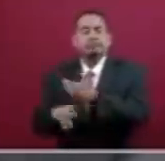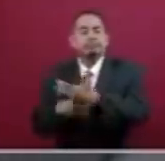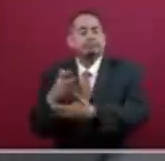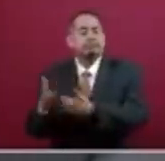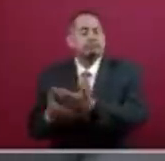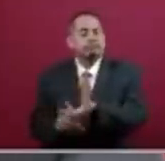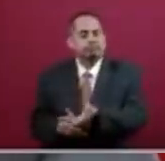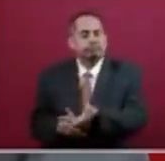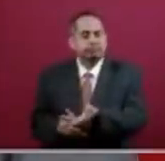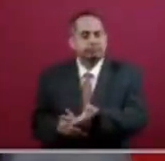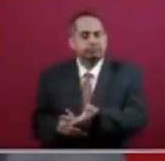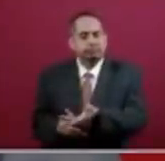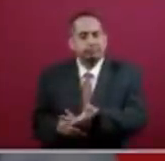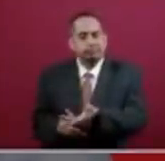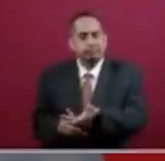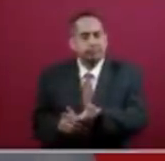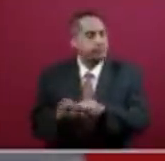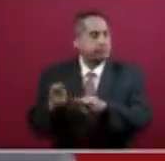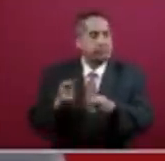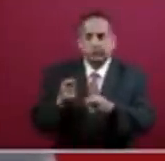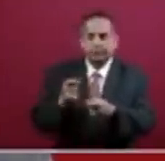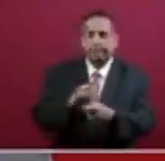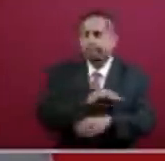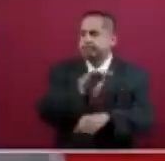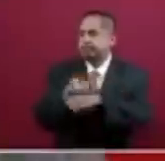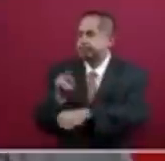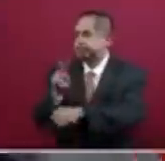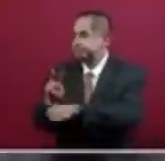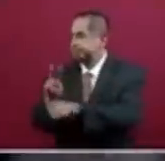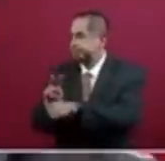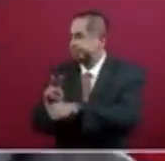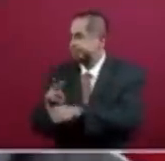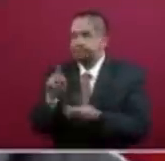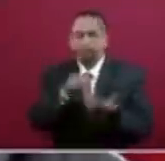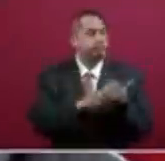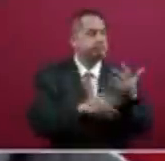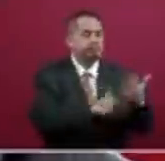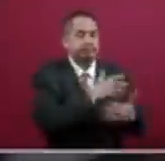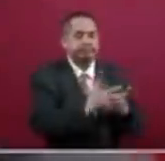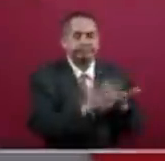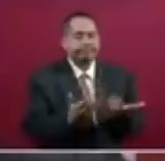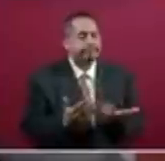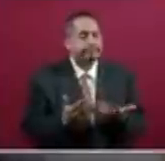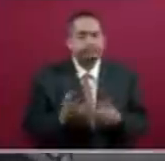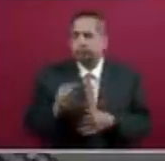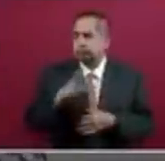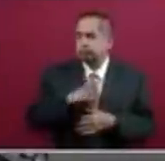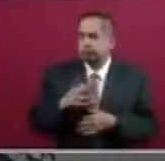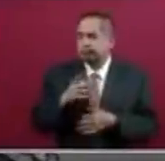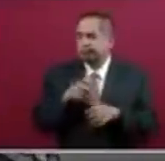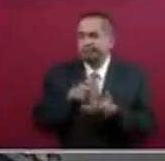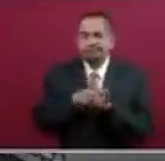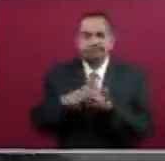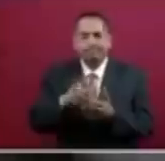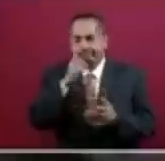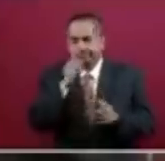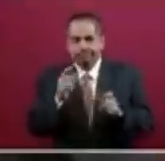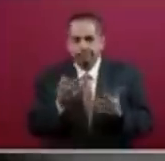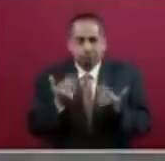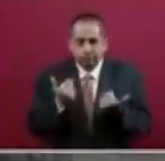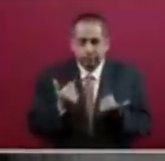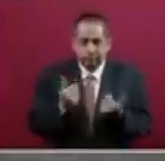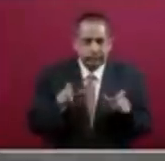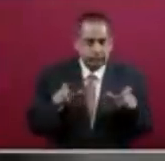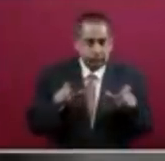se sale de control otra y no tenemos los elementos suficientes. Lo que va a significar la Guardia